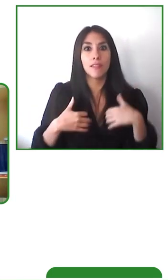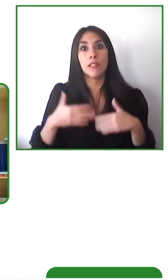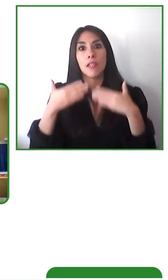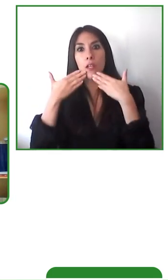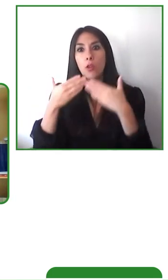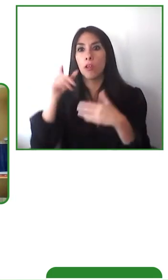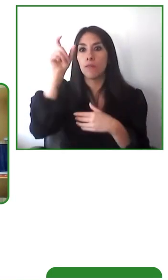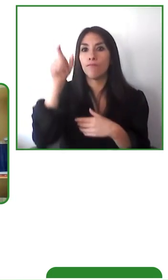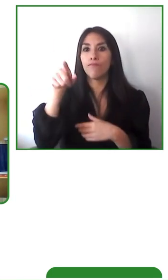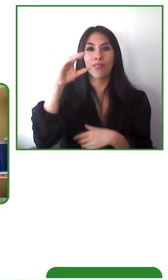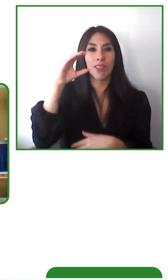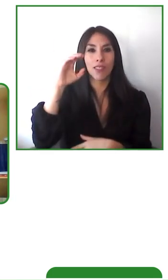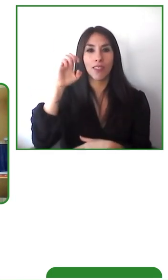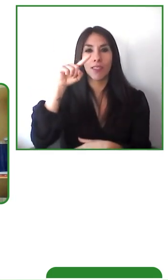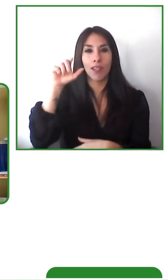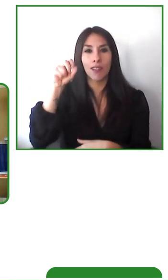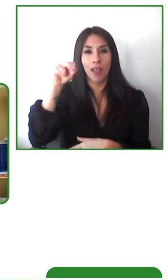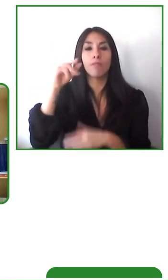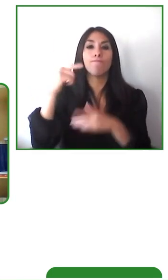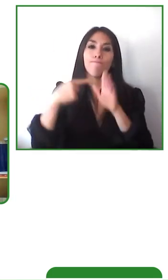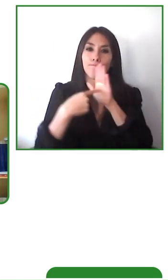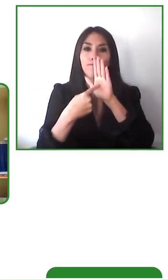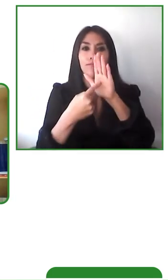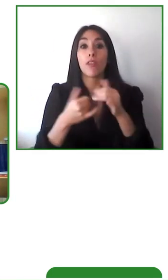¿Inicio la presentación?